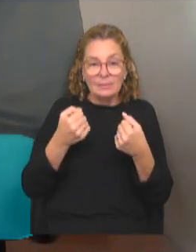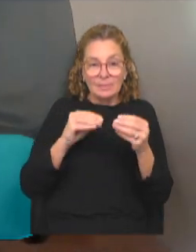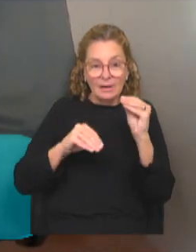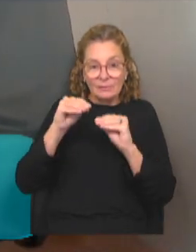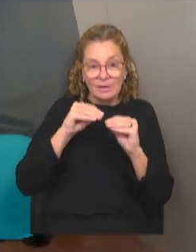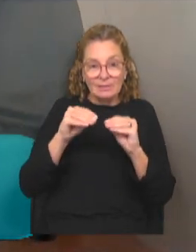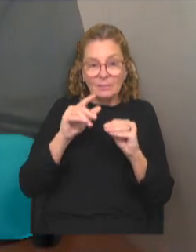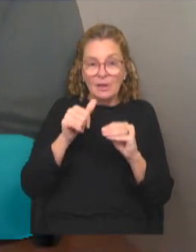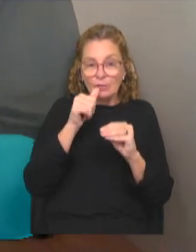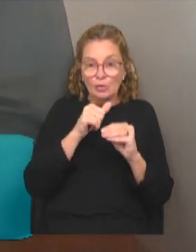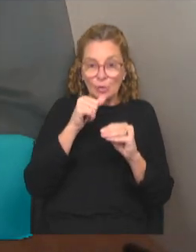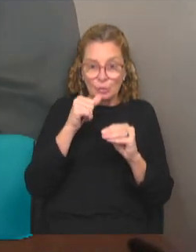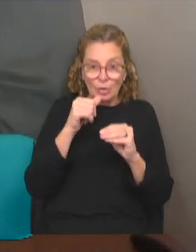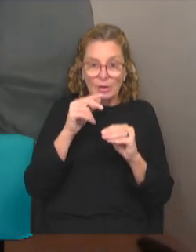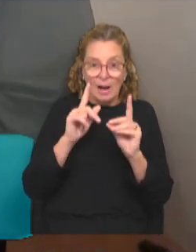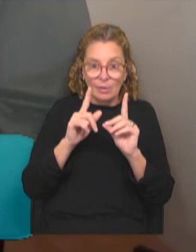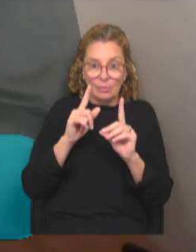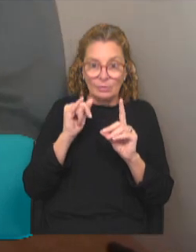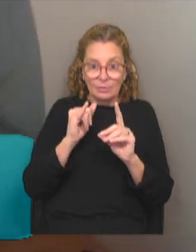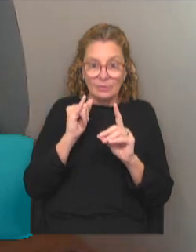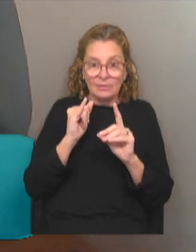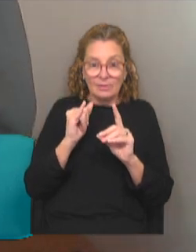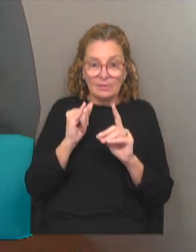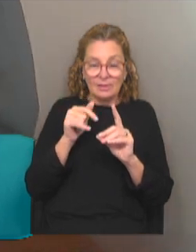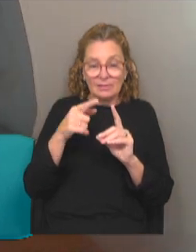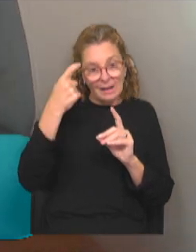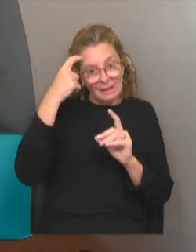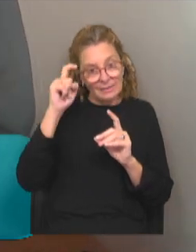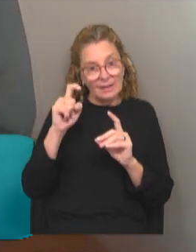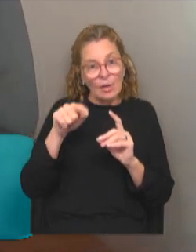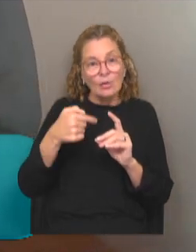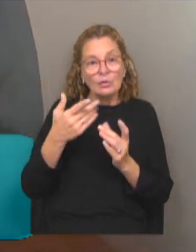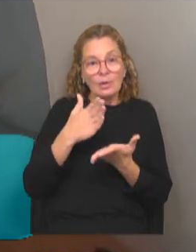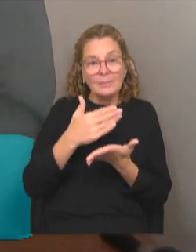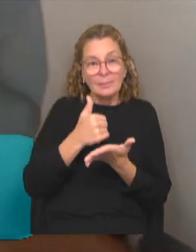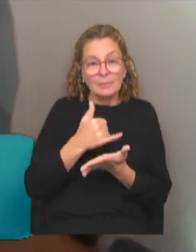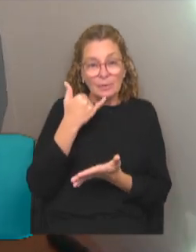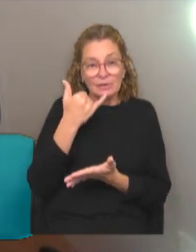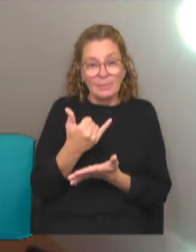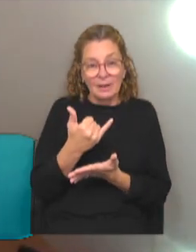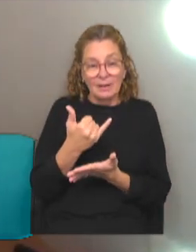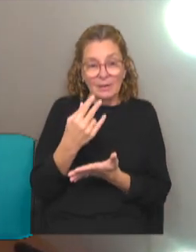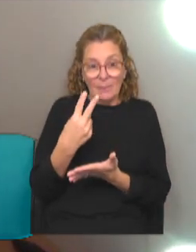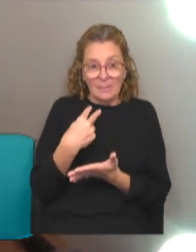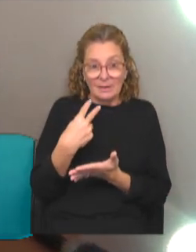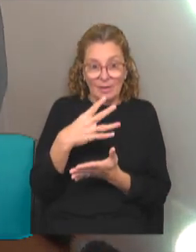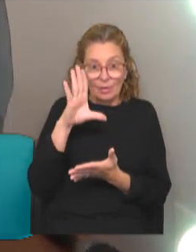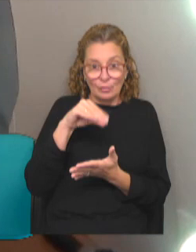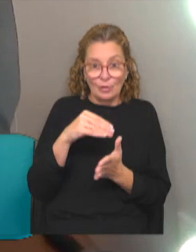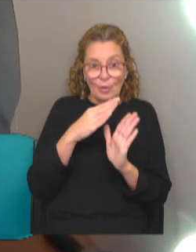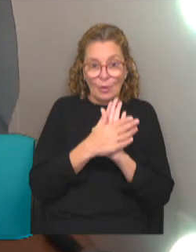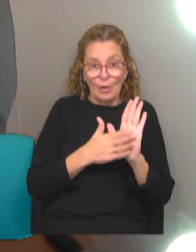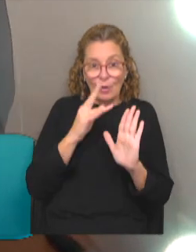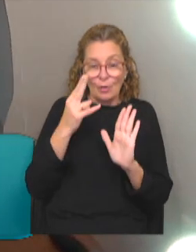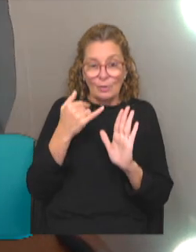pero también resolvés algún imprevisto. También, sí, claro, sí, esa es la idea. Y de otros departamentos te pueden llamar, porque a nosotros nos miran de todo el país. El